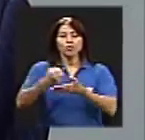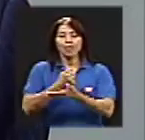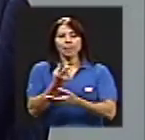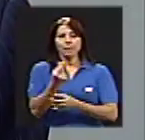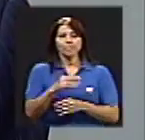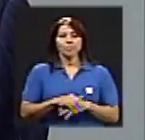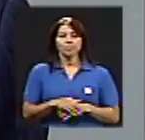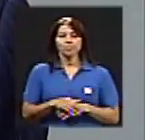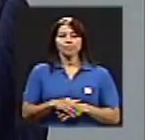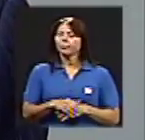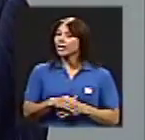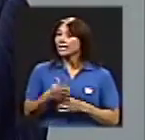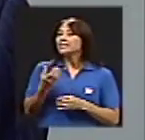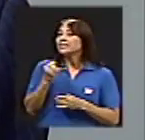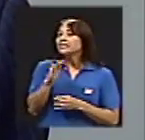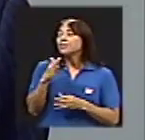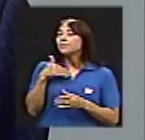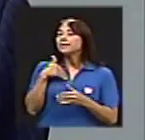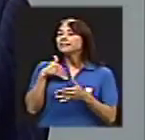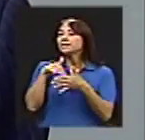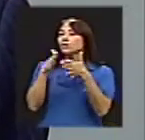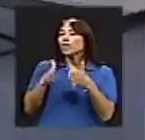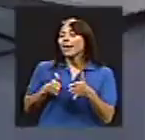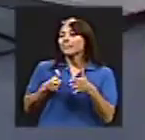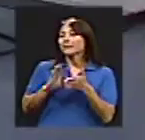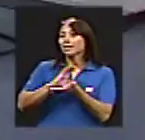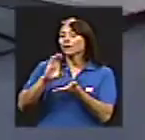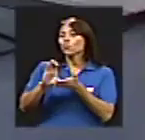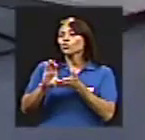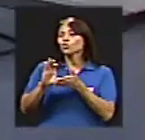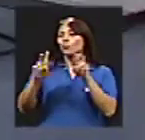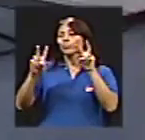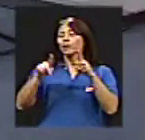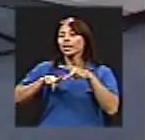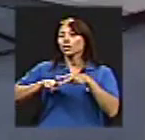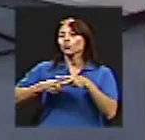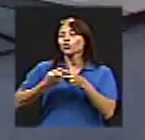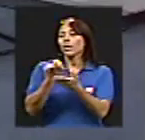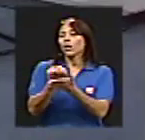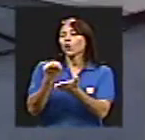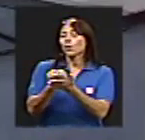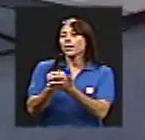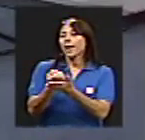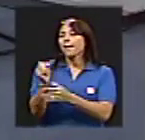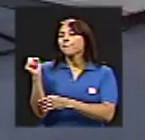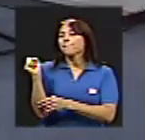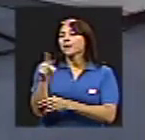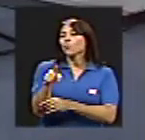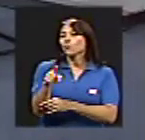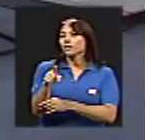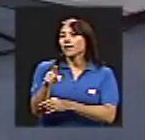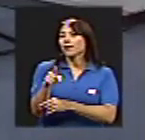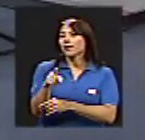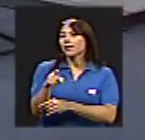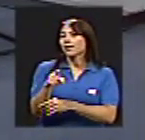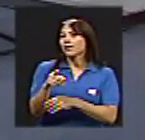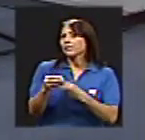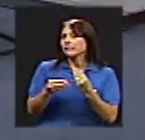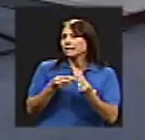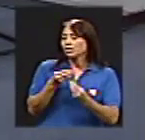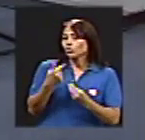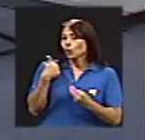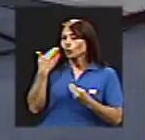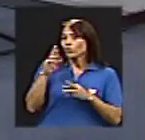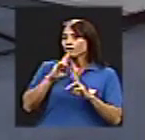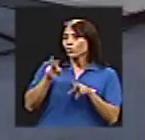mis estudiantes de introducción a la economía me la hicieran, yo tendría que decir, no sé, ¿cable lo fija Arecep o no?